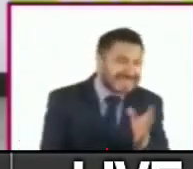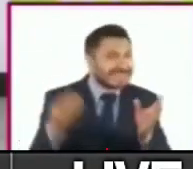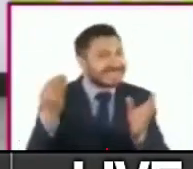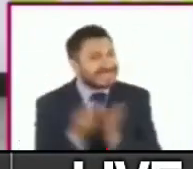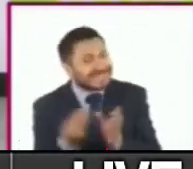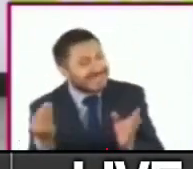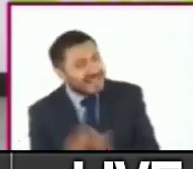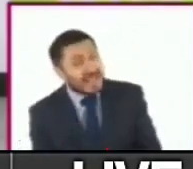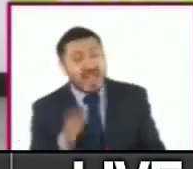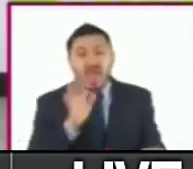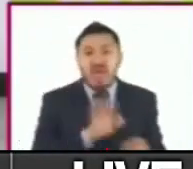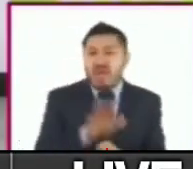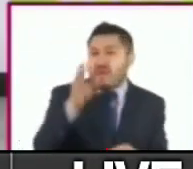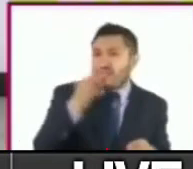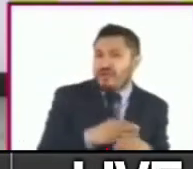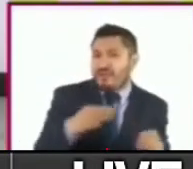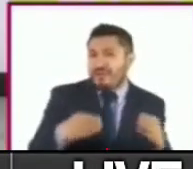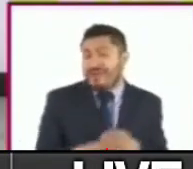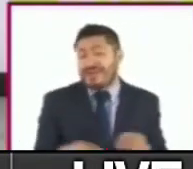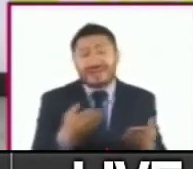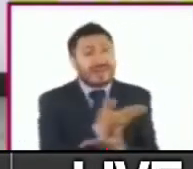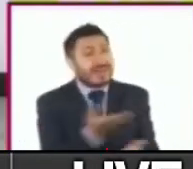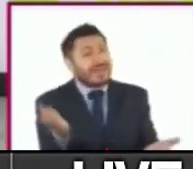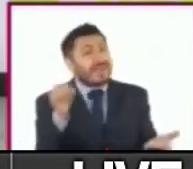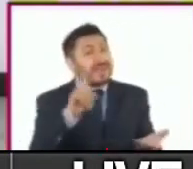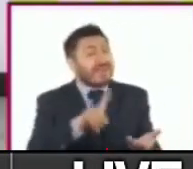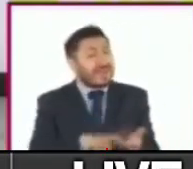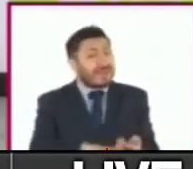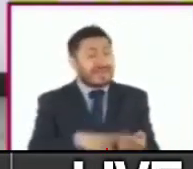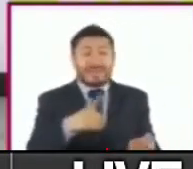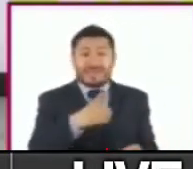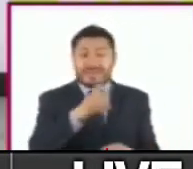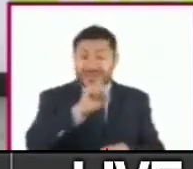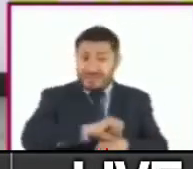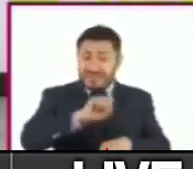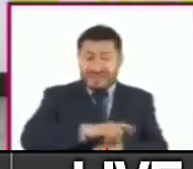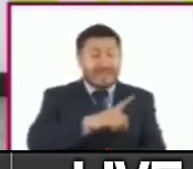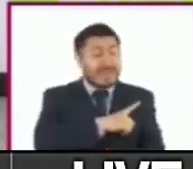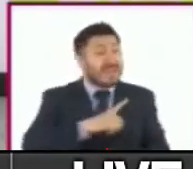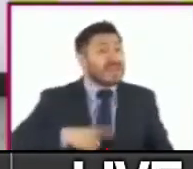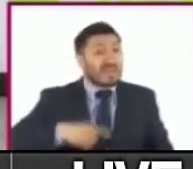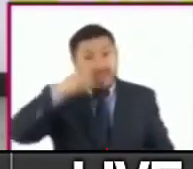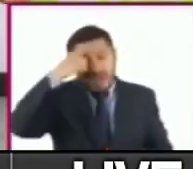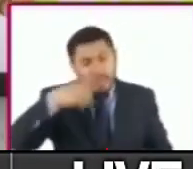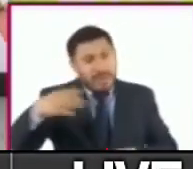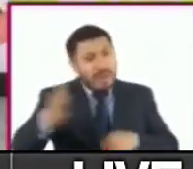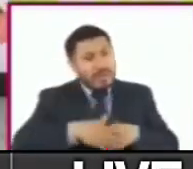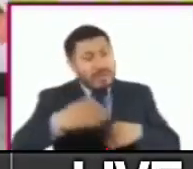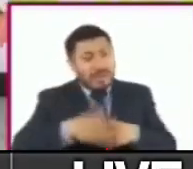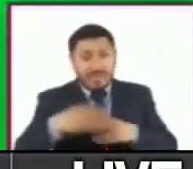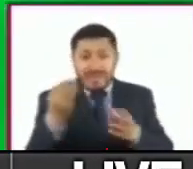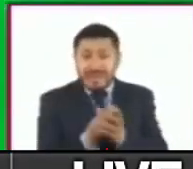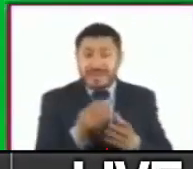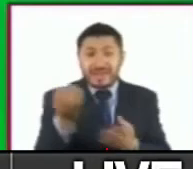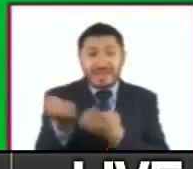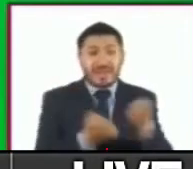¿qué materiales deben tener todas y todos los alumnos de secundaria para que disfruten la próxima sesión de educación